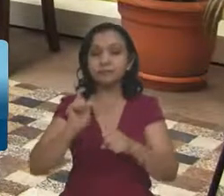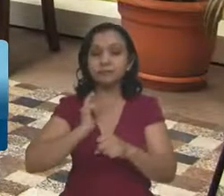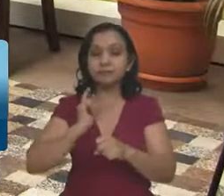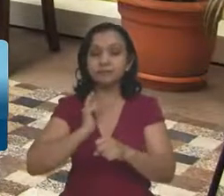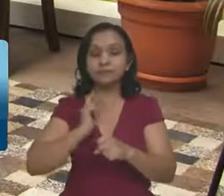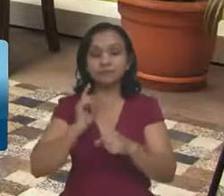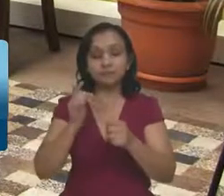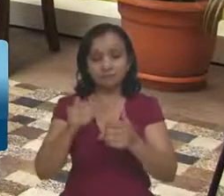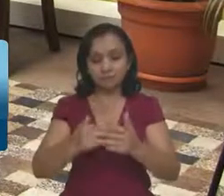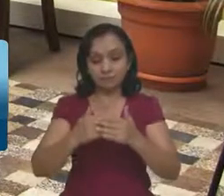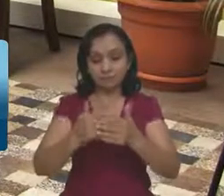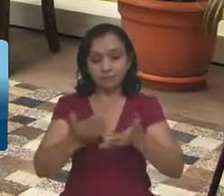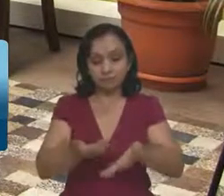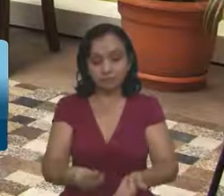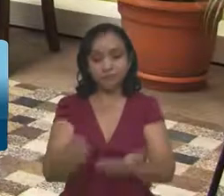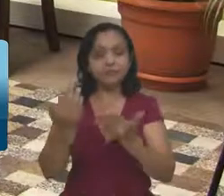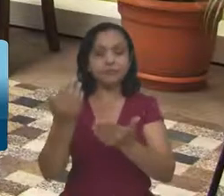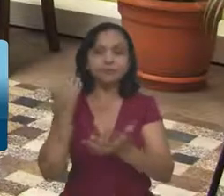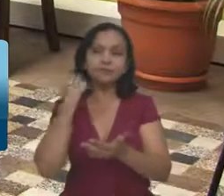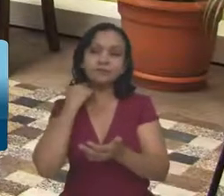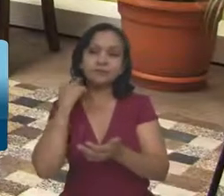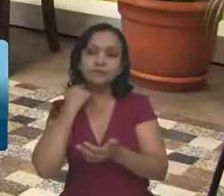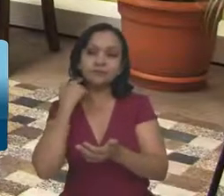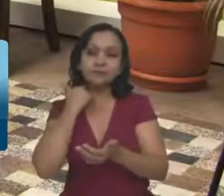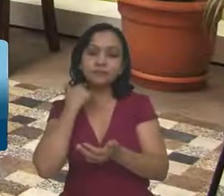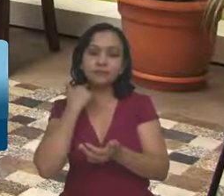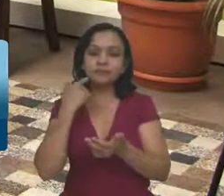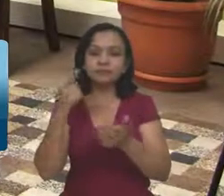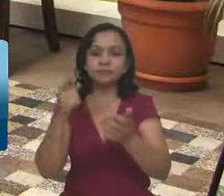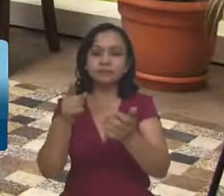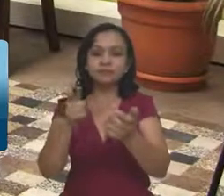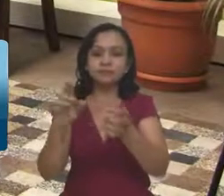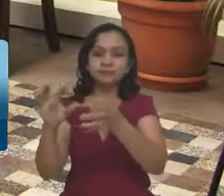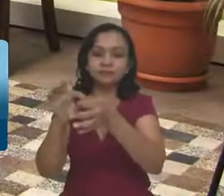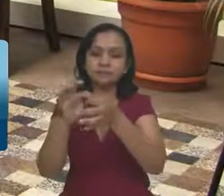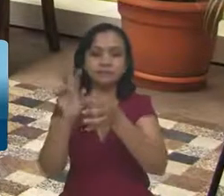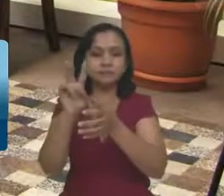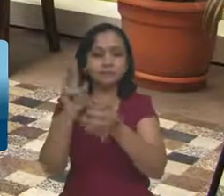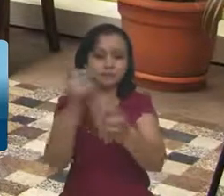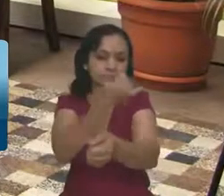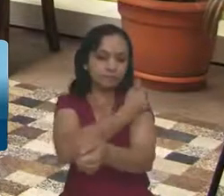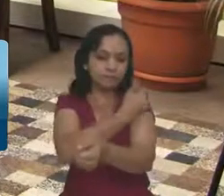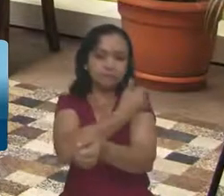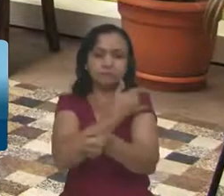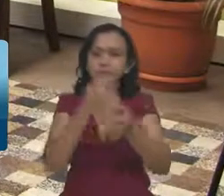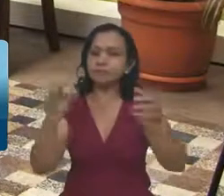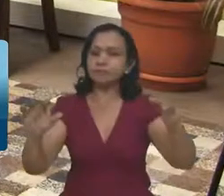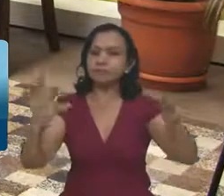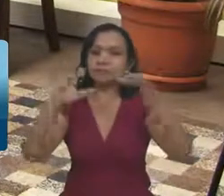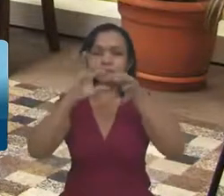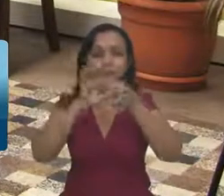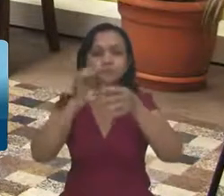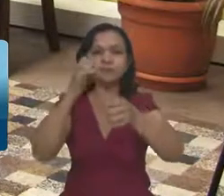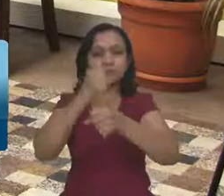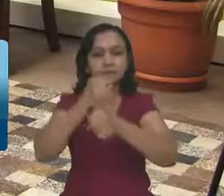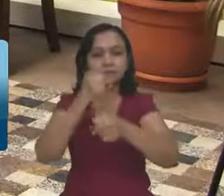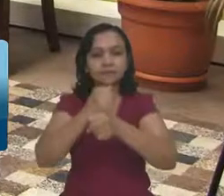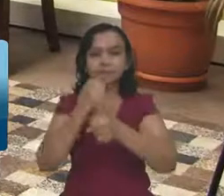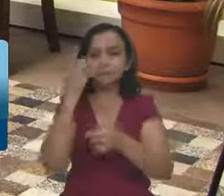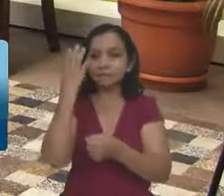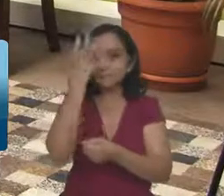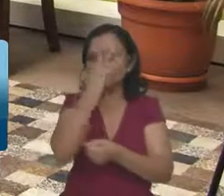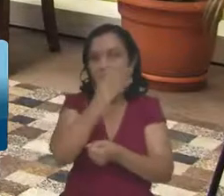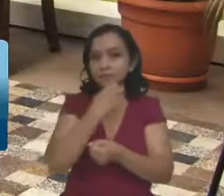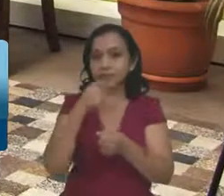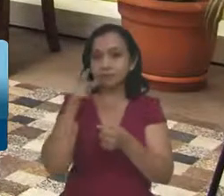¿de acuerdo? Sí. Y como siempre tenemos los hermanamientos, los dos hospitales somos muy hermanables, pues. Sí. E incluso es bonito ver que